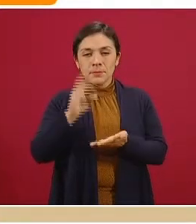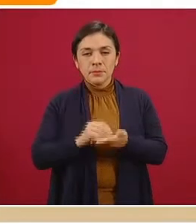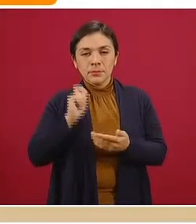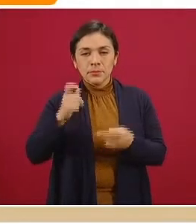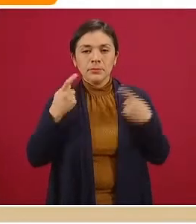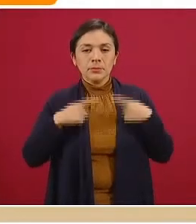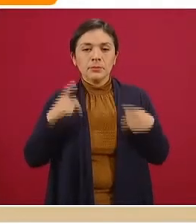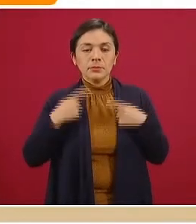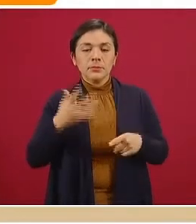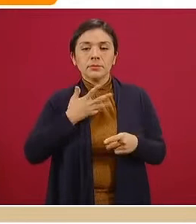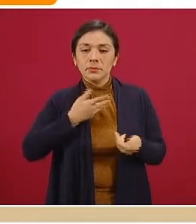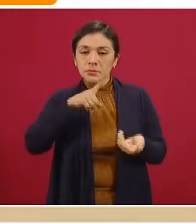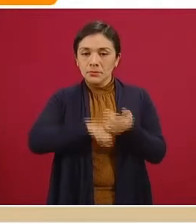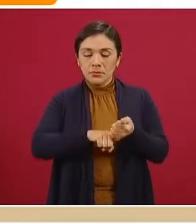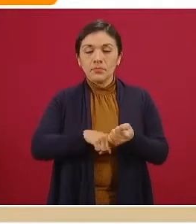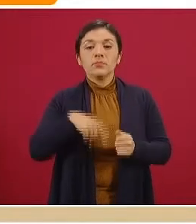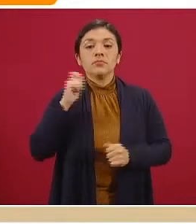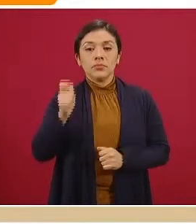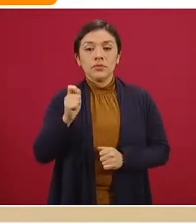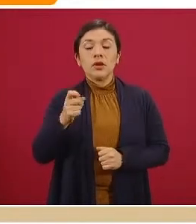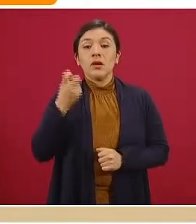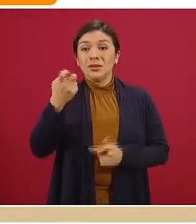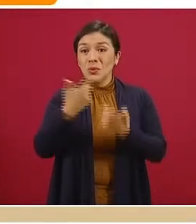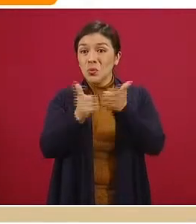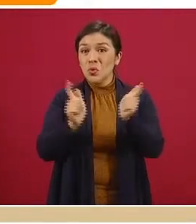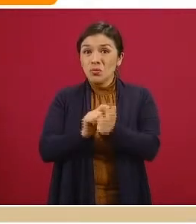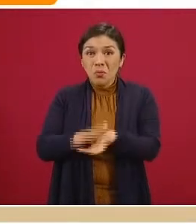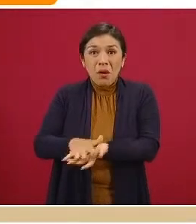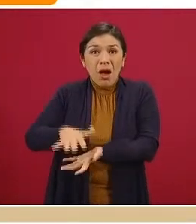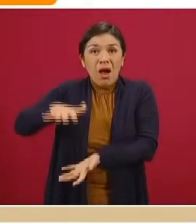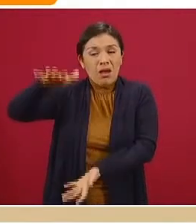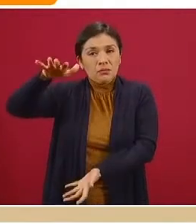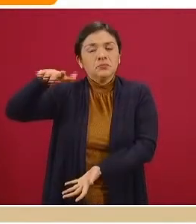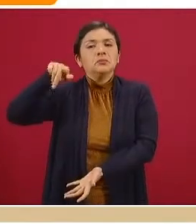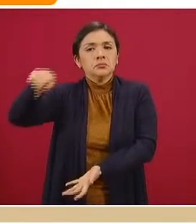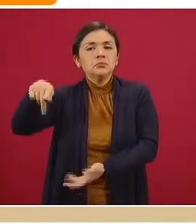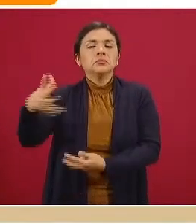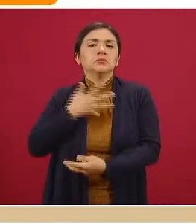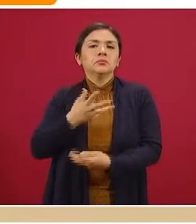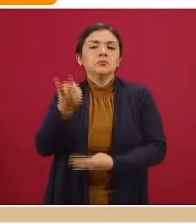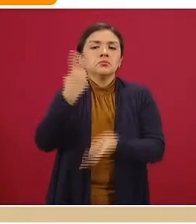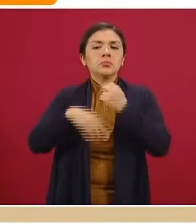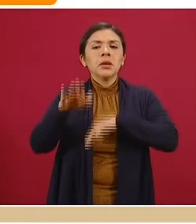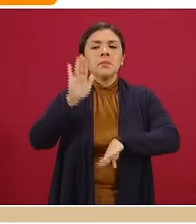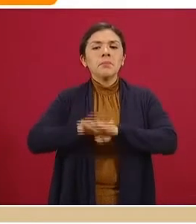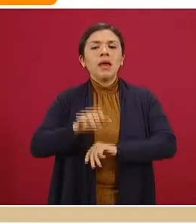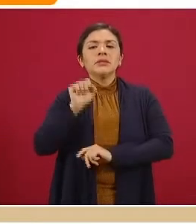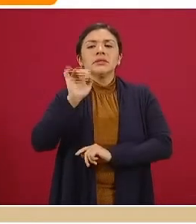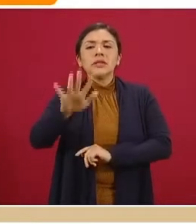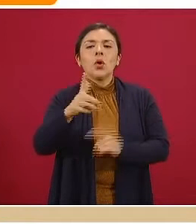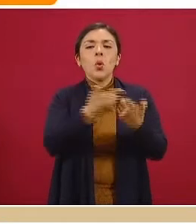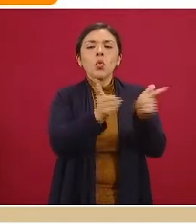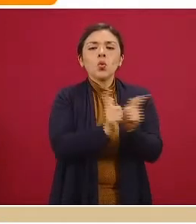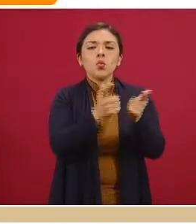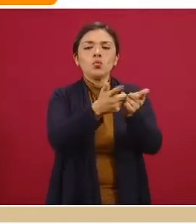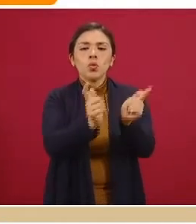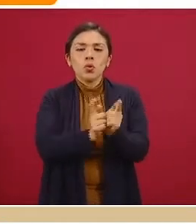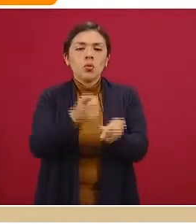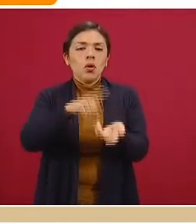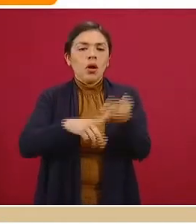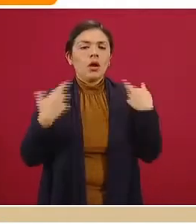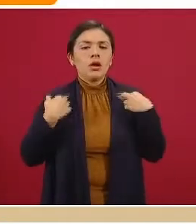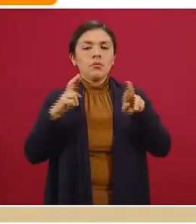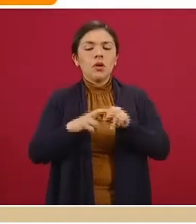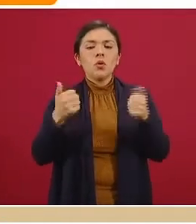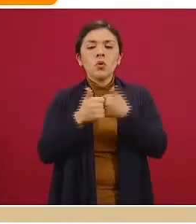de personas que están en el sistema. De este grupo grande se desprenden prácticamente estos 5 subgrupos que están representados